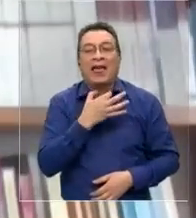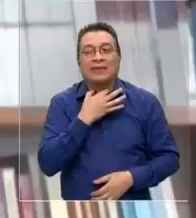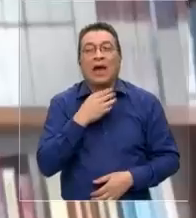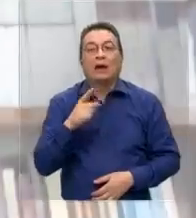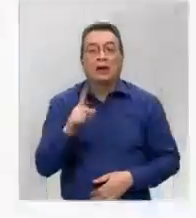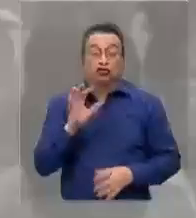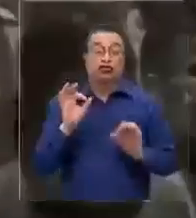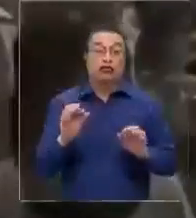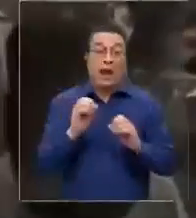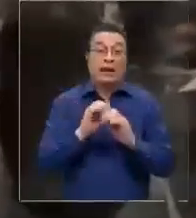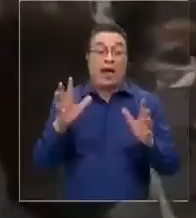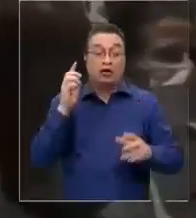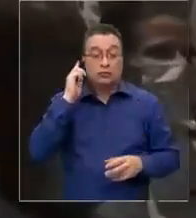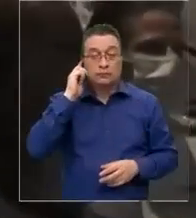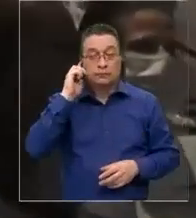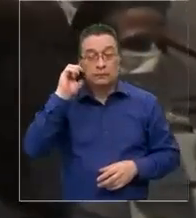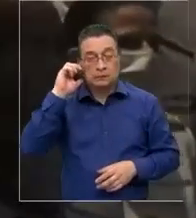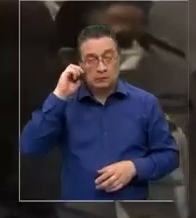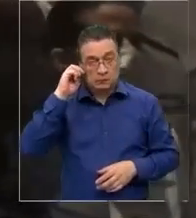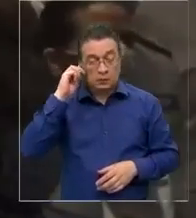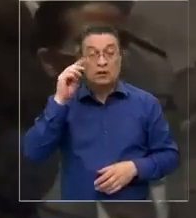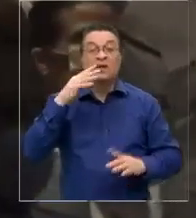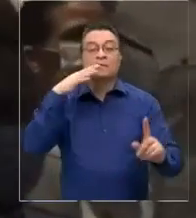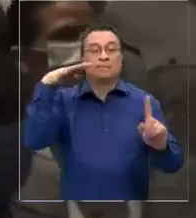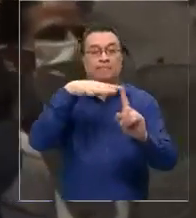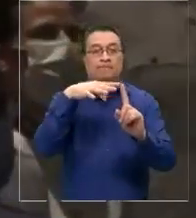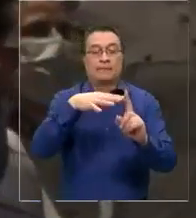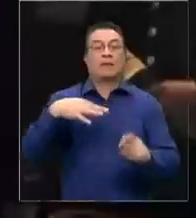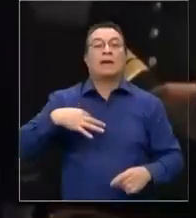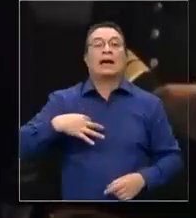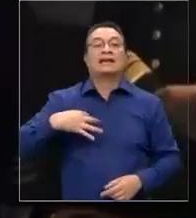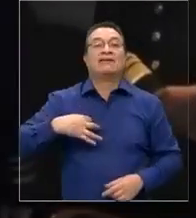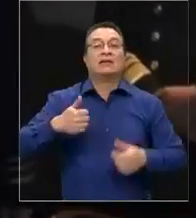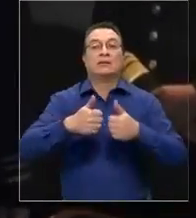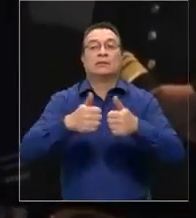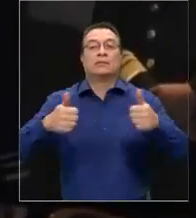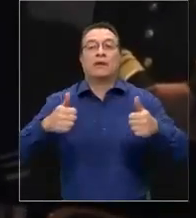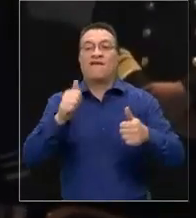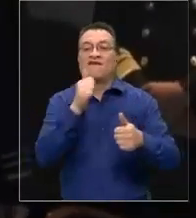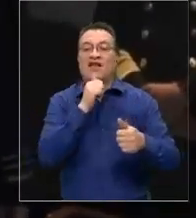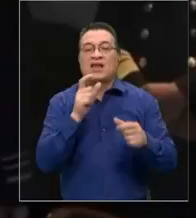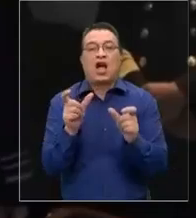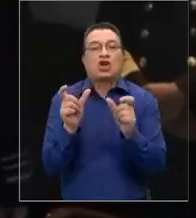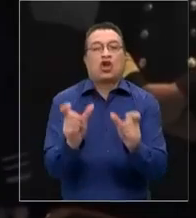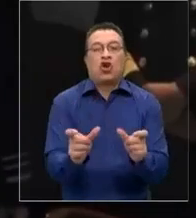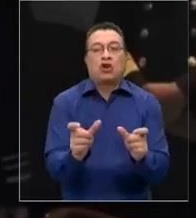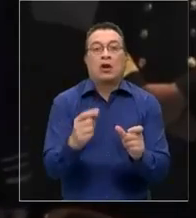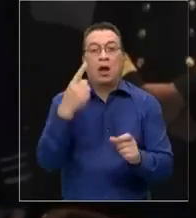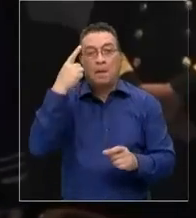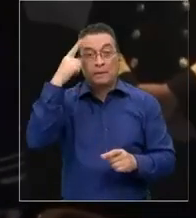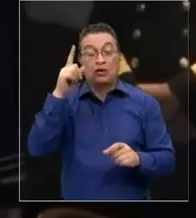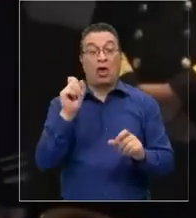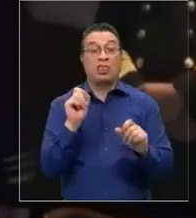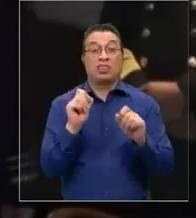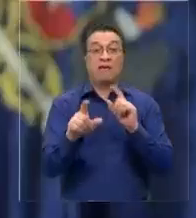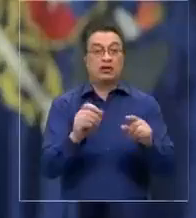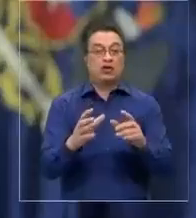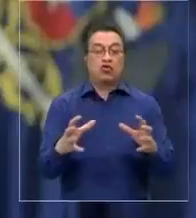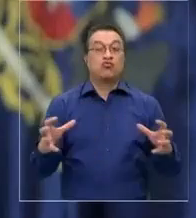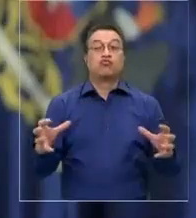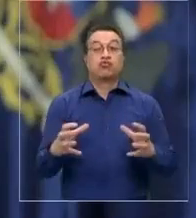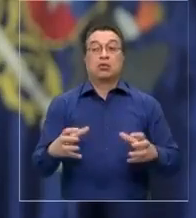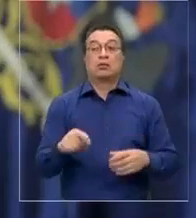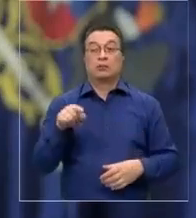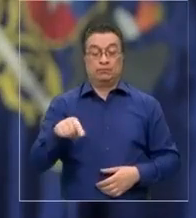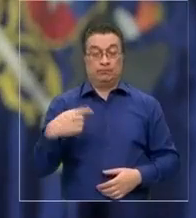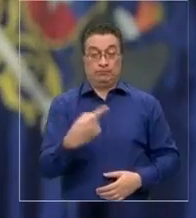eso es objetivo. Es que las críticas han recaído en la autoridad civil y una posible falta de control, pero la defensa fue restricta.